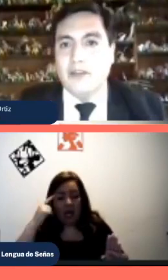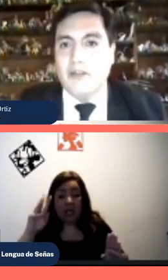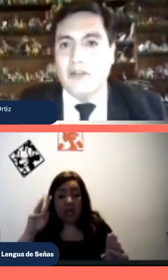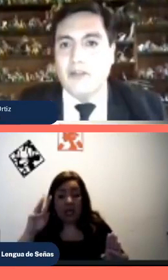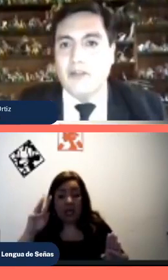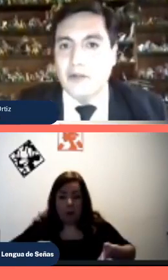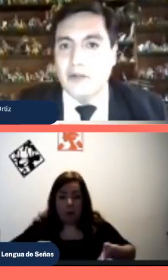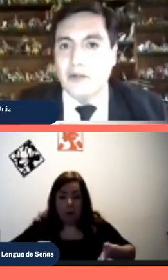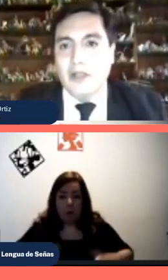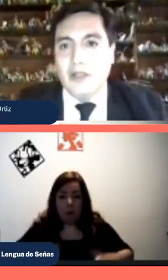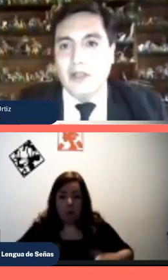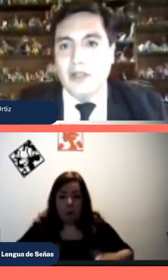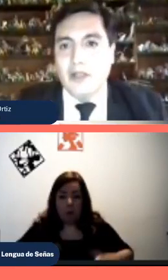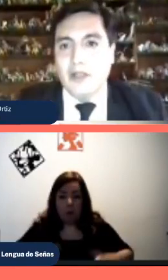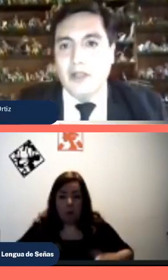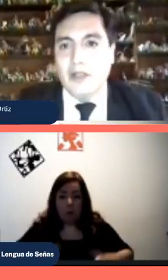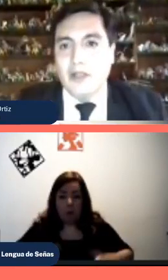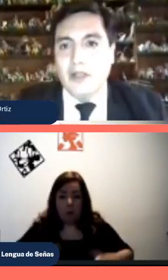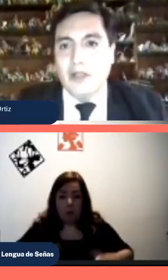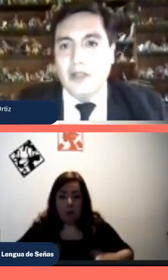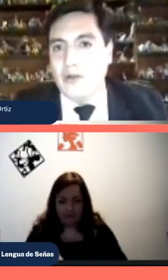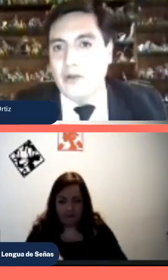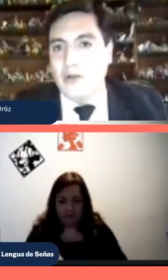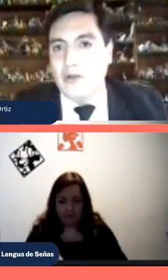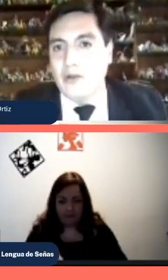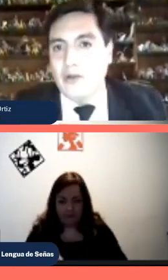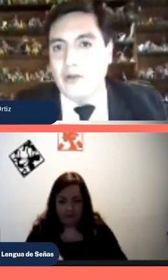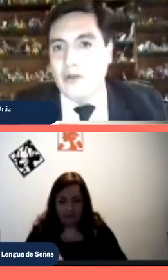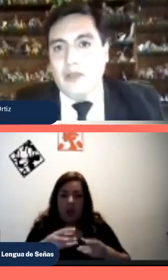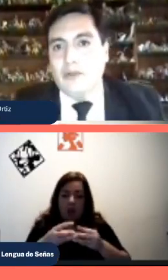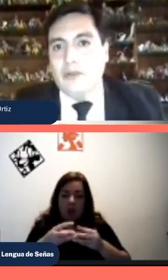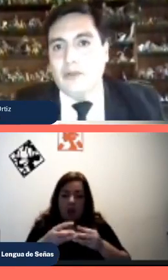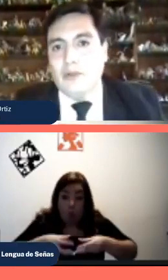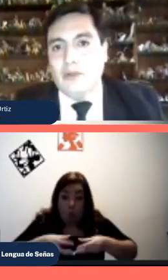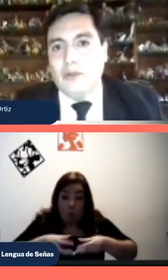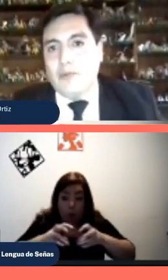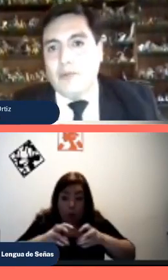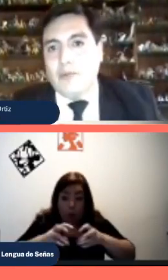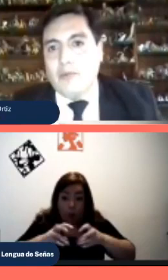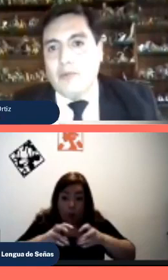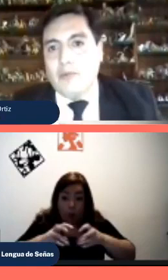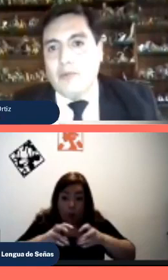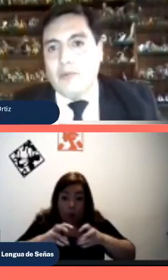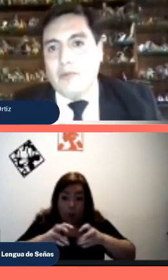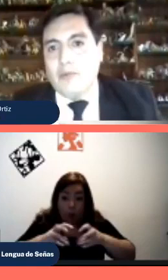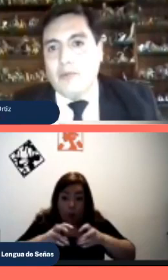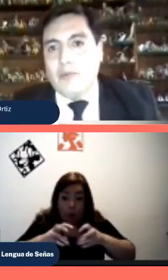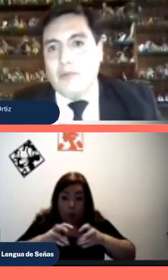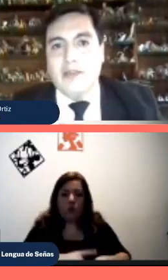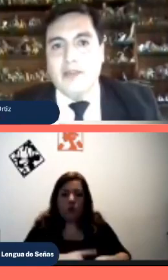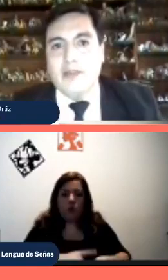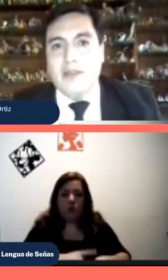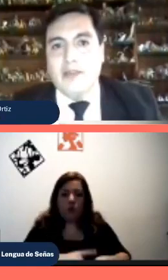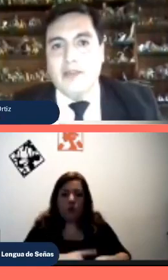ahora sabemos que no, sino que era expulsado el huevo, y unos segundos después la cría